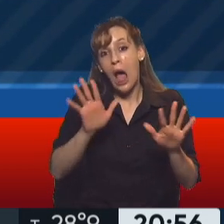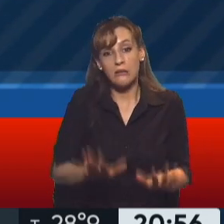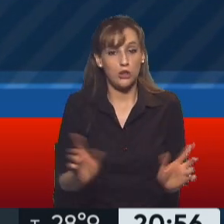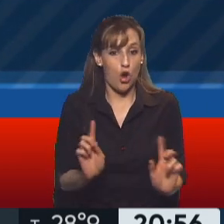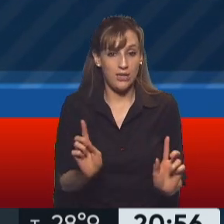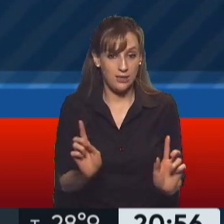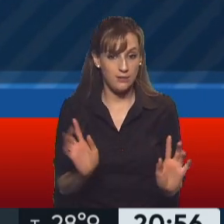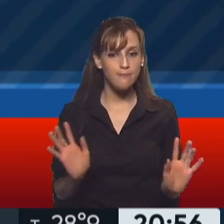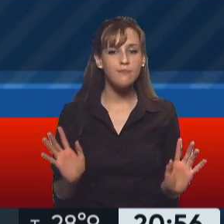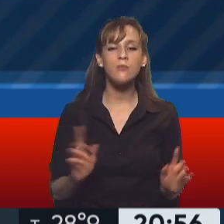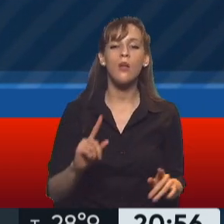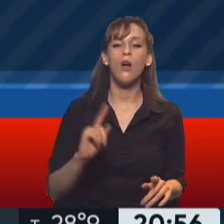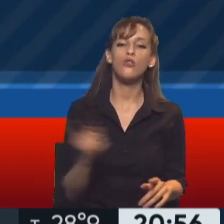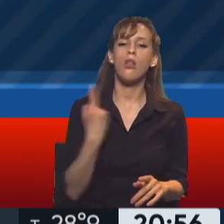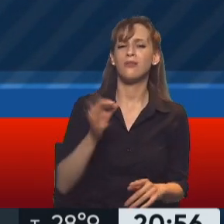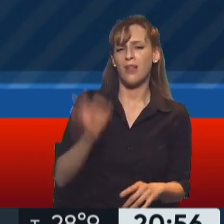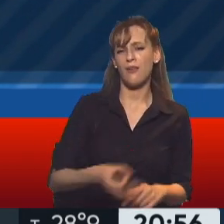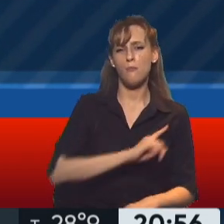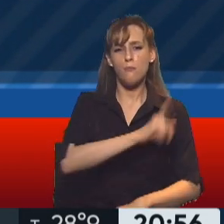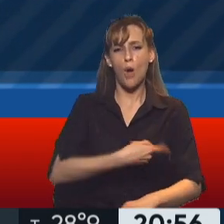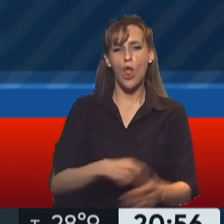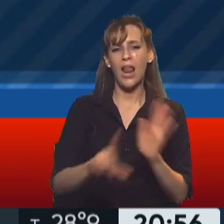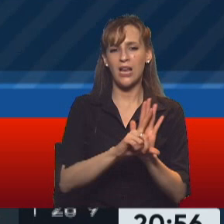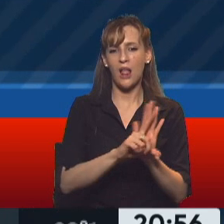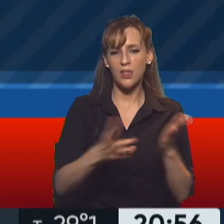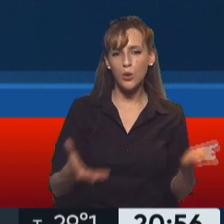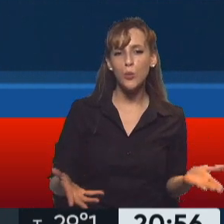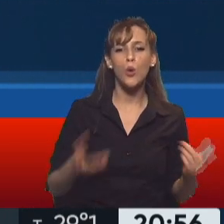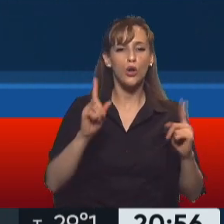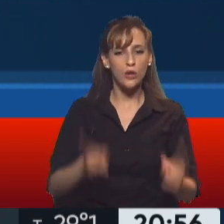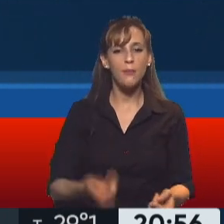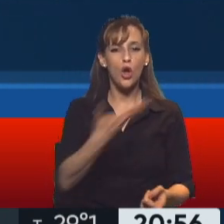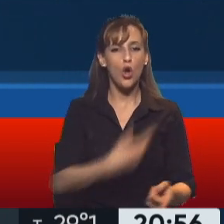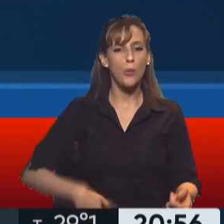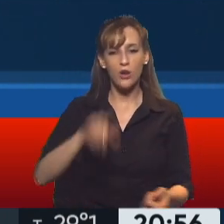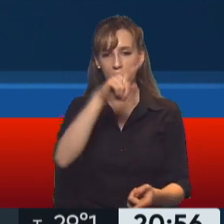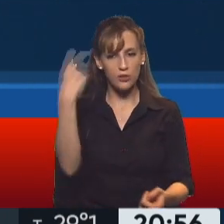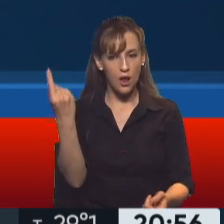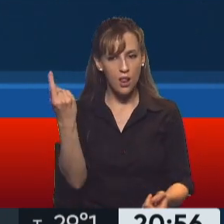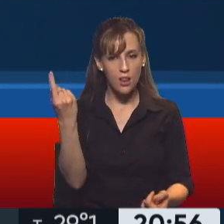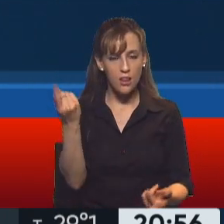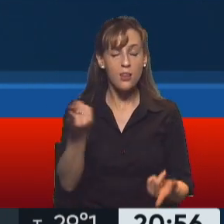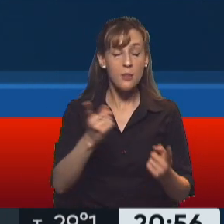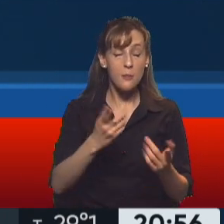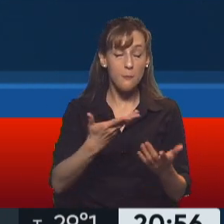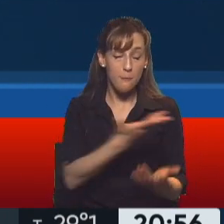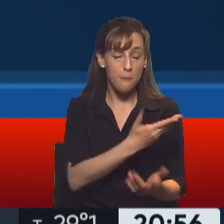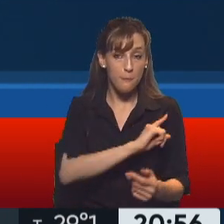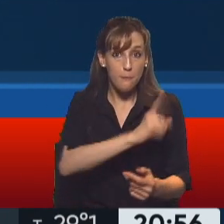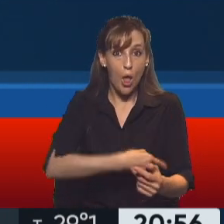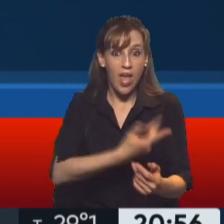el Poder Legislativo, incluso el Gobierno Nacional, el a través del Poder Ejecutivo,